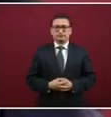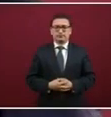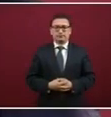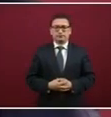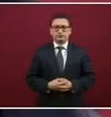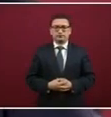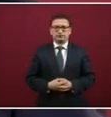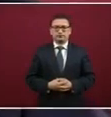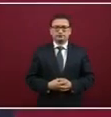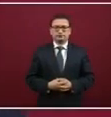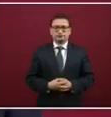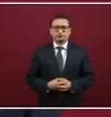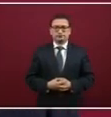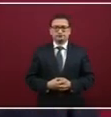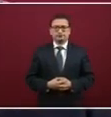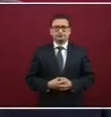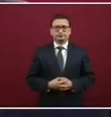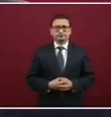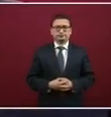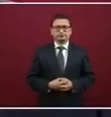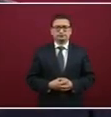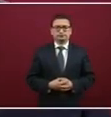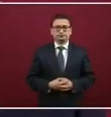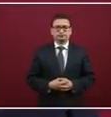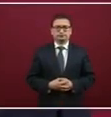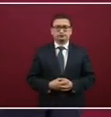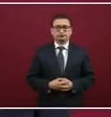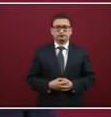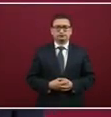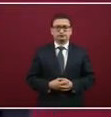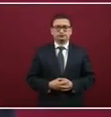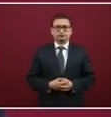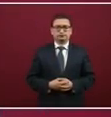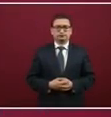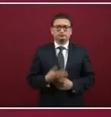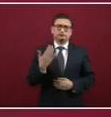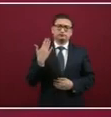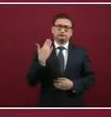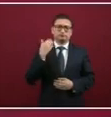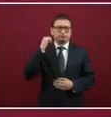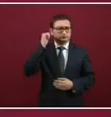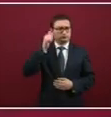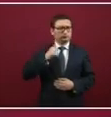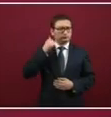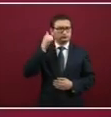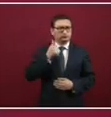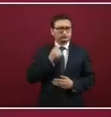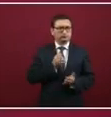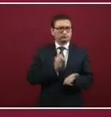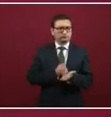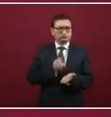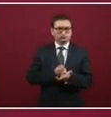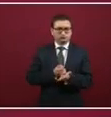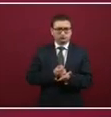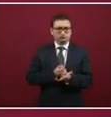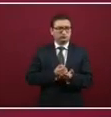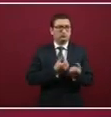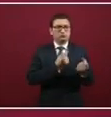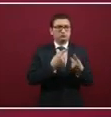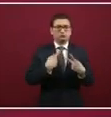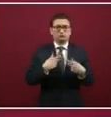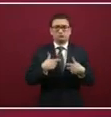Manifestaron pagar impuestos ahora en abril, que hubo la manifestación de pago de